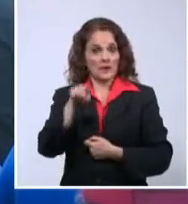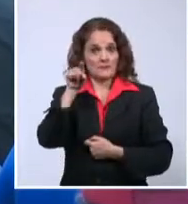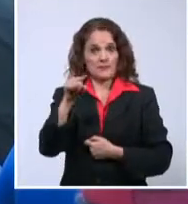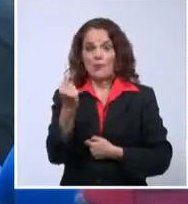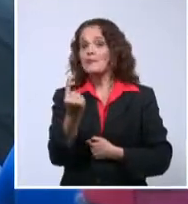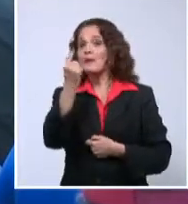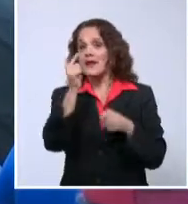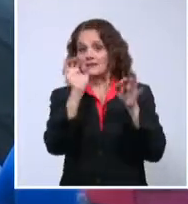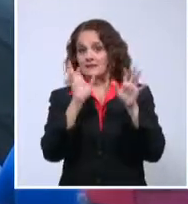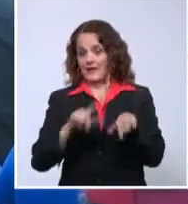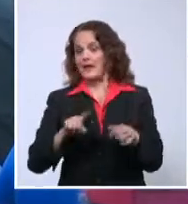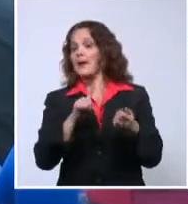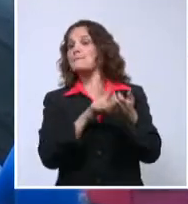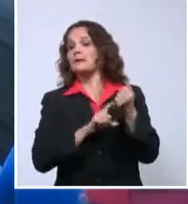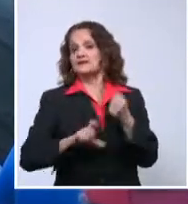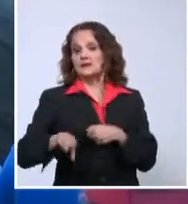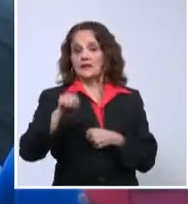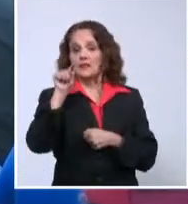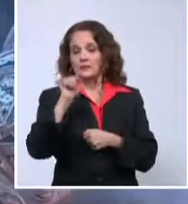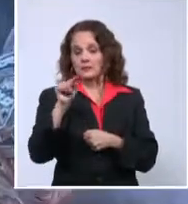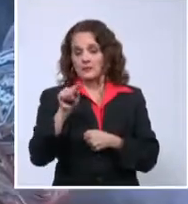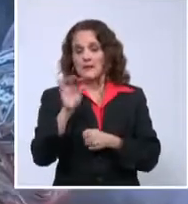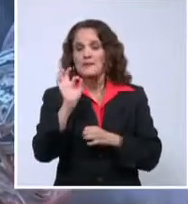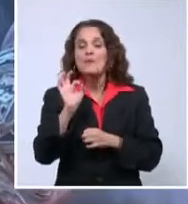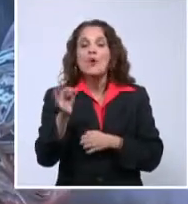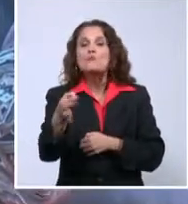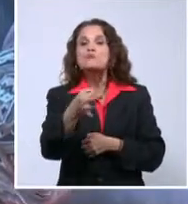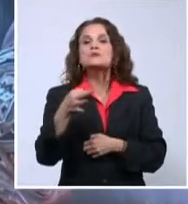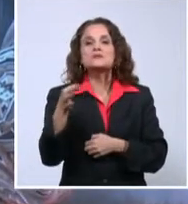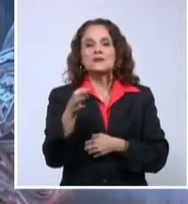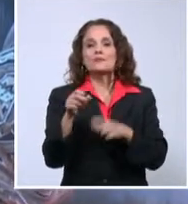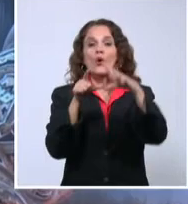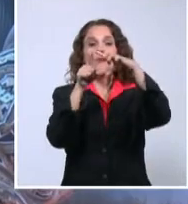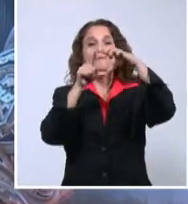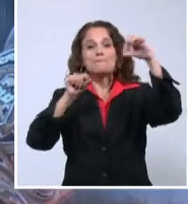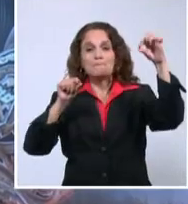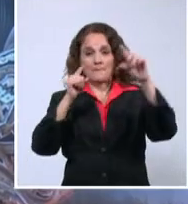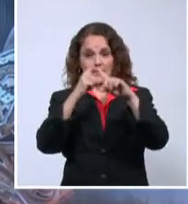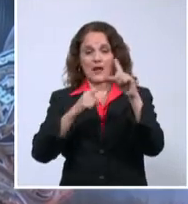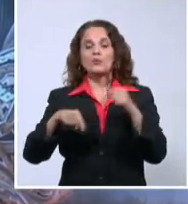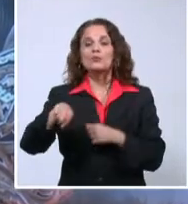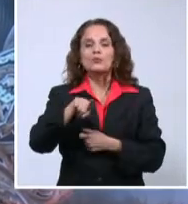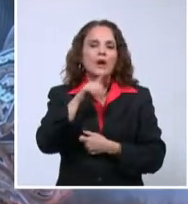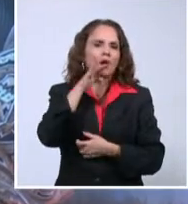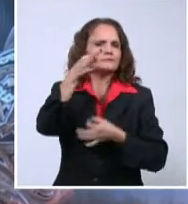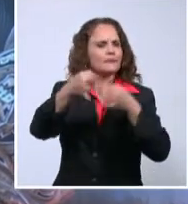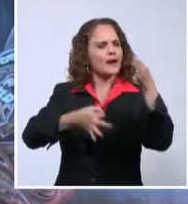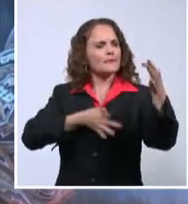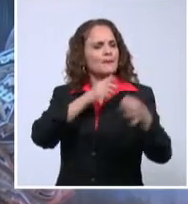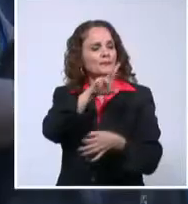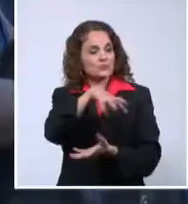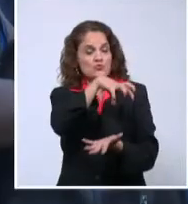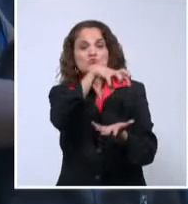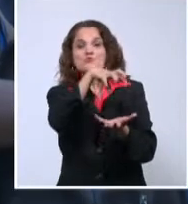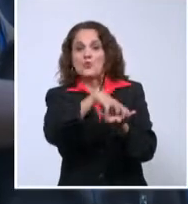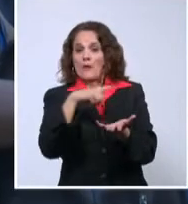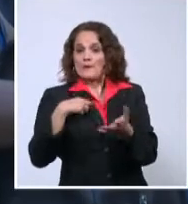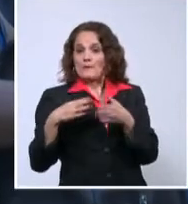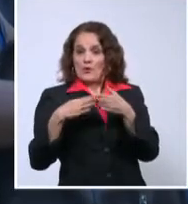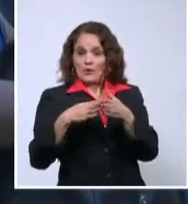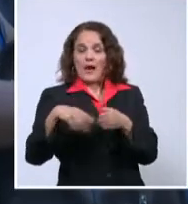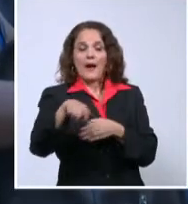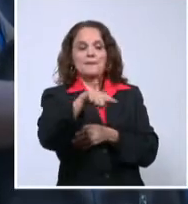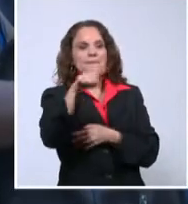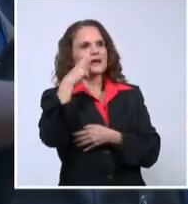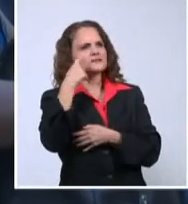municipio Media Luna, al cual pertenece este sitio, recordó en palabras centrales que hoy ese territorio del Plan Turquino exhibe